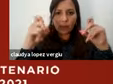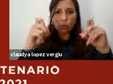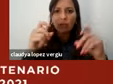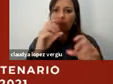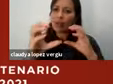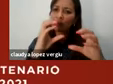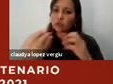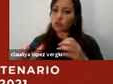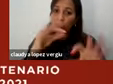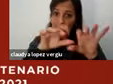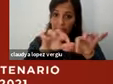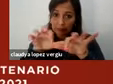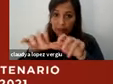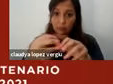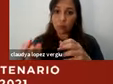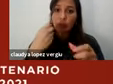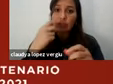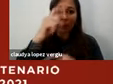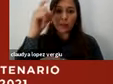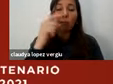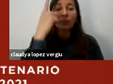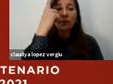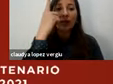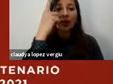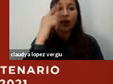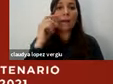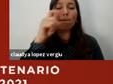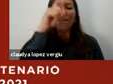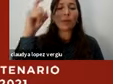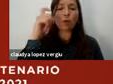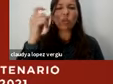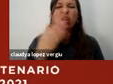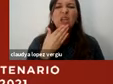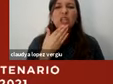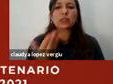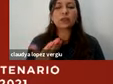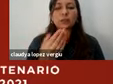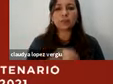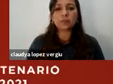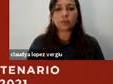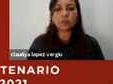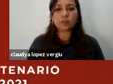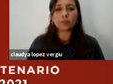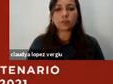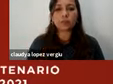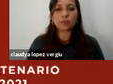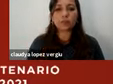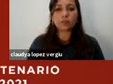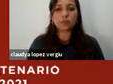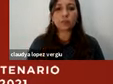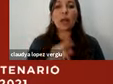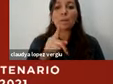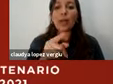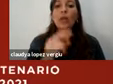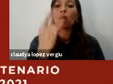acompaña, ¿no? Bueno, la primera pregunta que tenemos es para la señorita